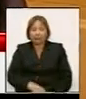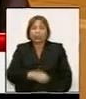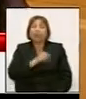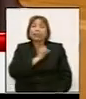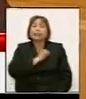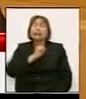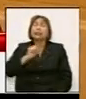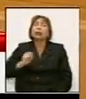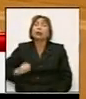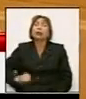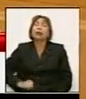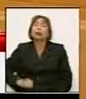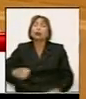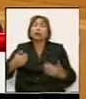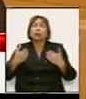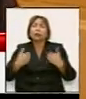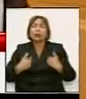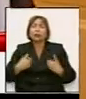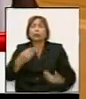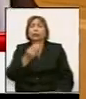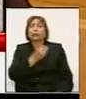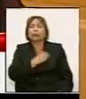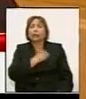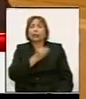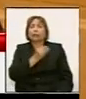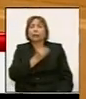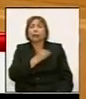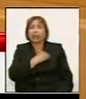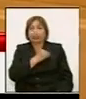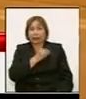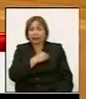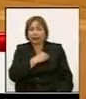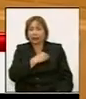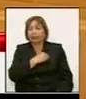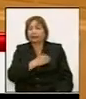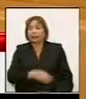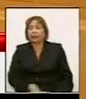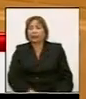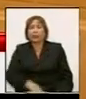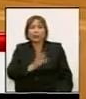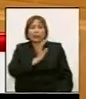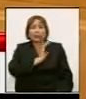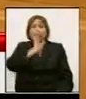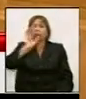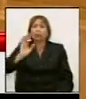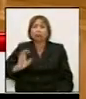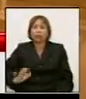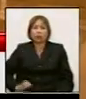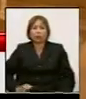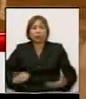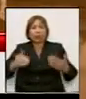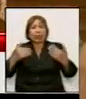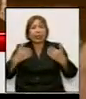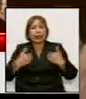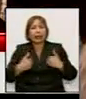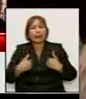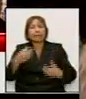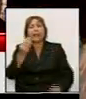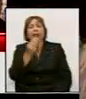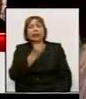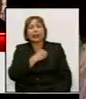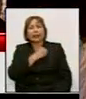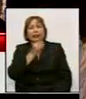ten piedad, Señor, ten piedad, Cristo, ten